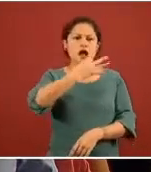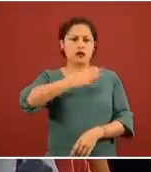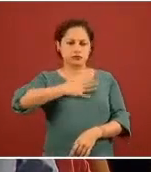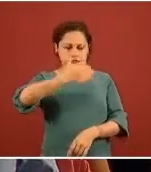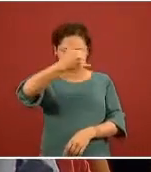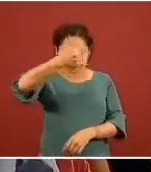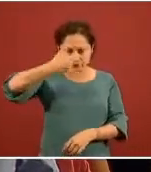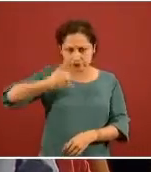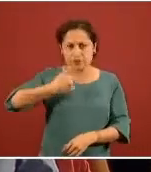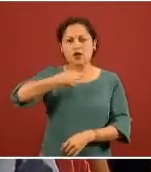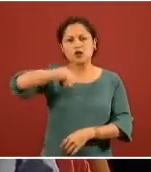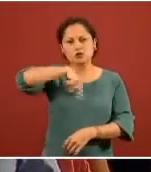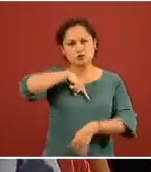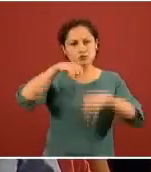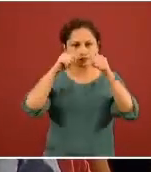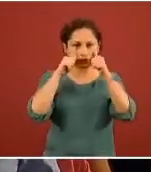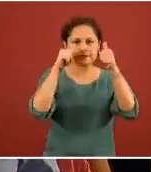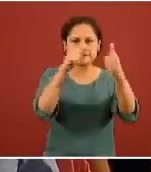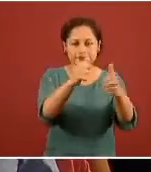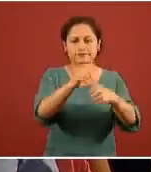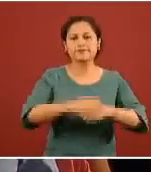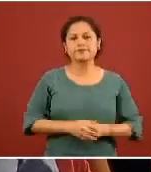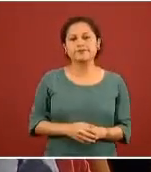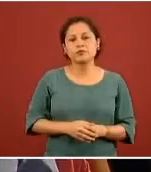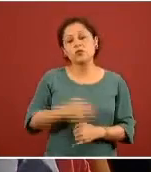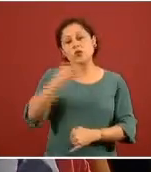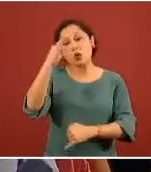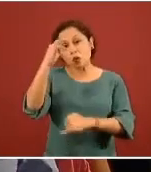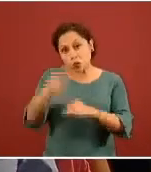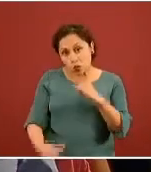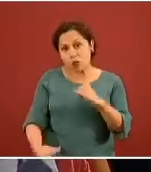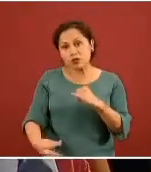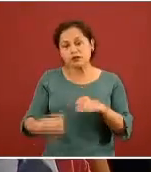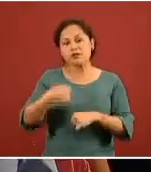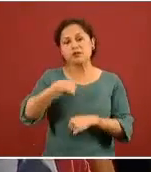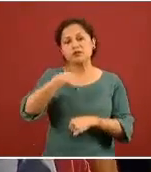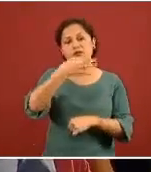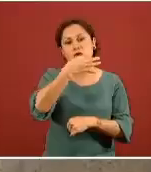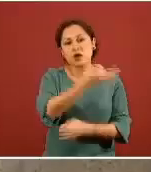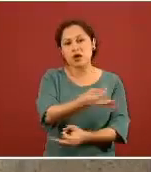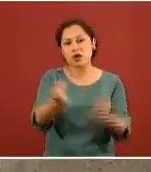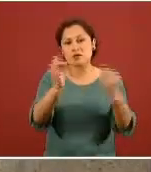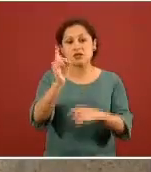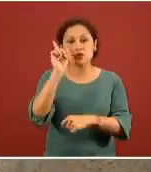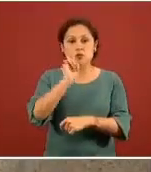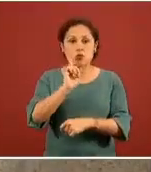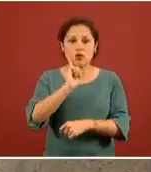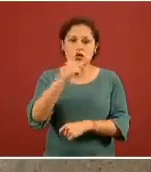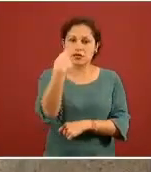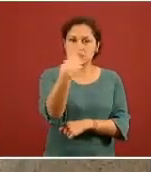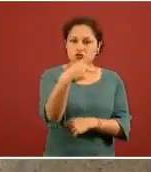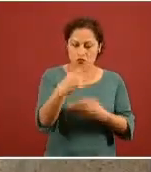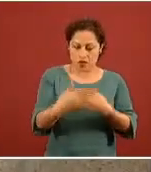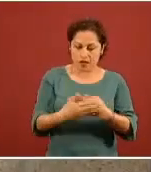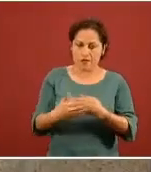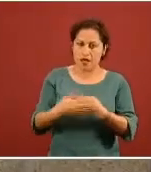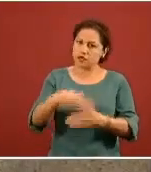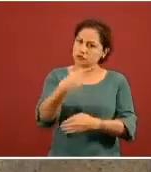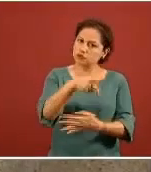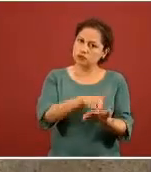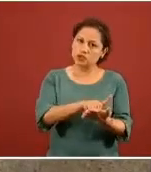Finalmente, recordarle a todas las mujeres que el cuidado en el embarazo es un derecho. Y aquí, frente